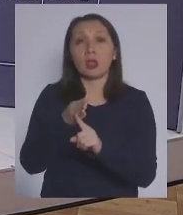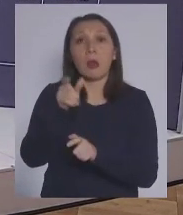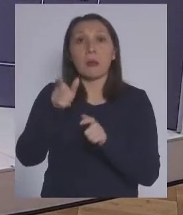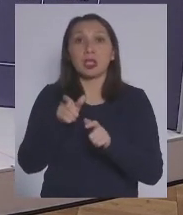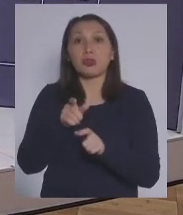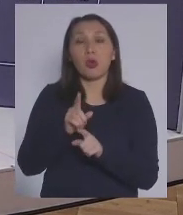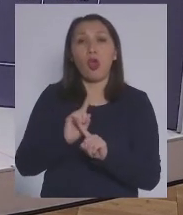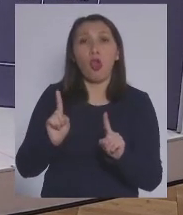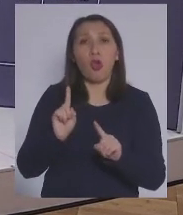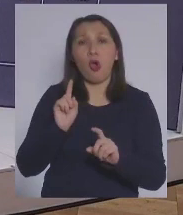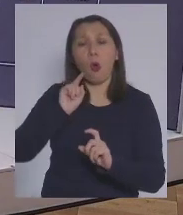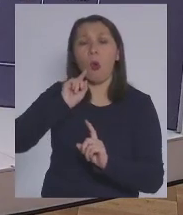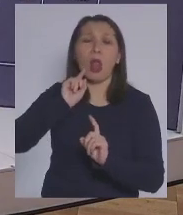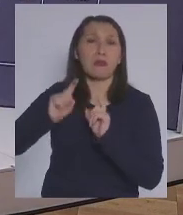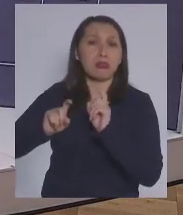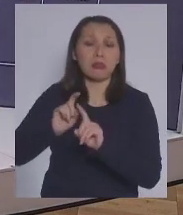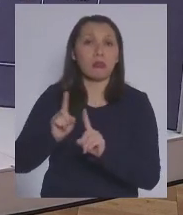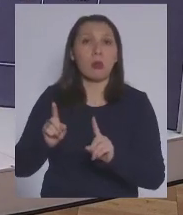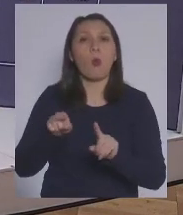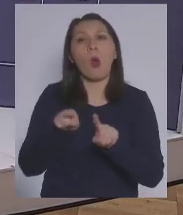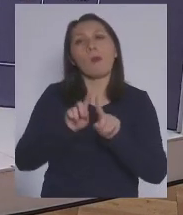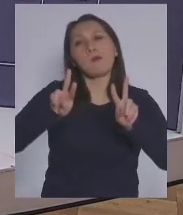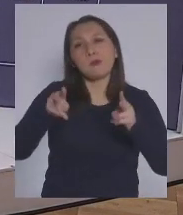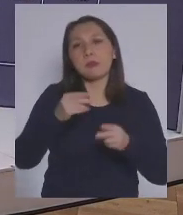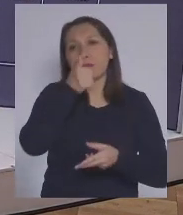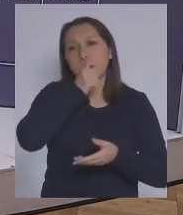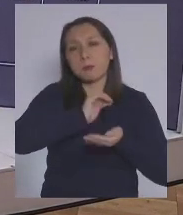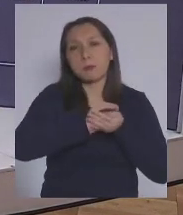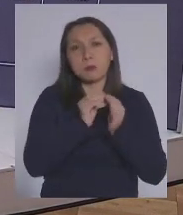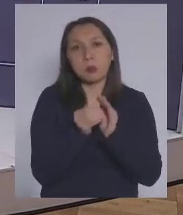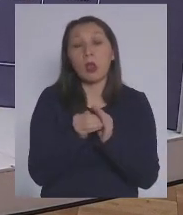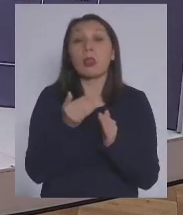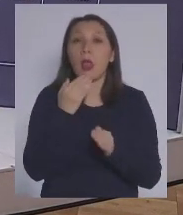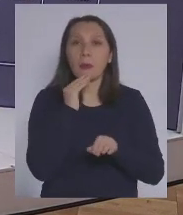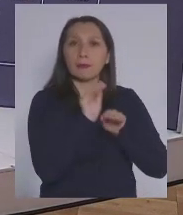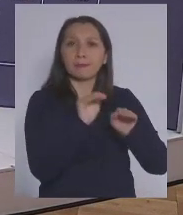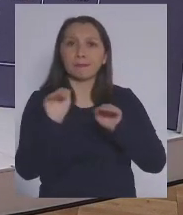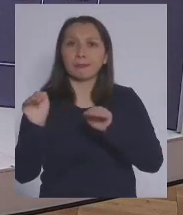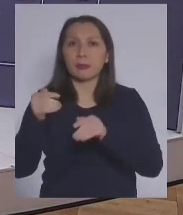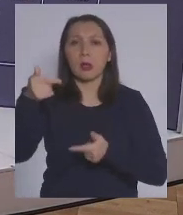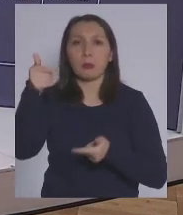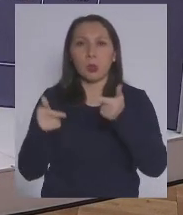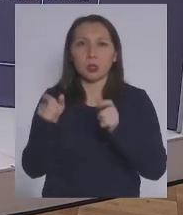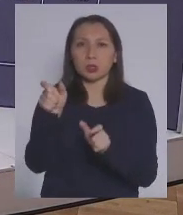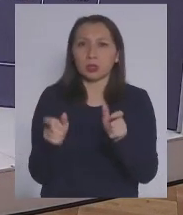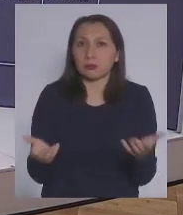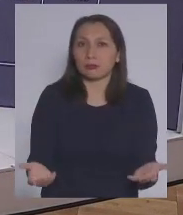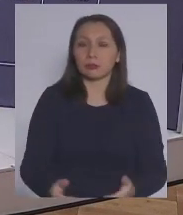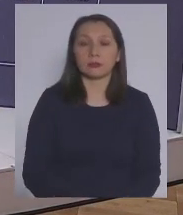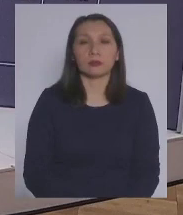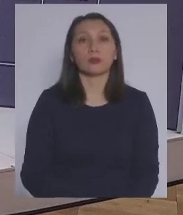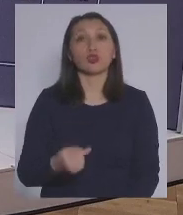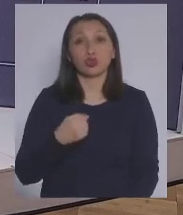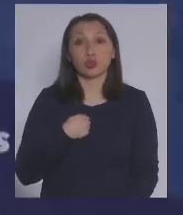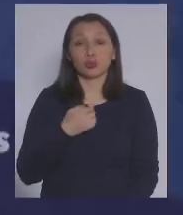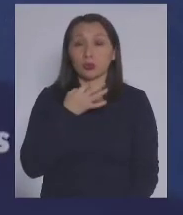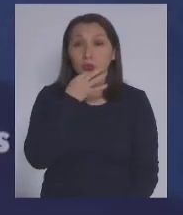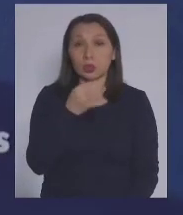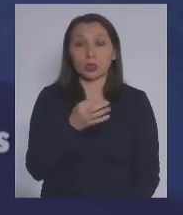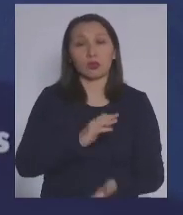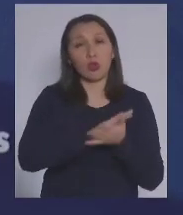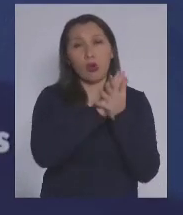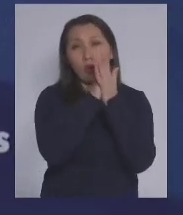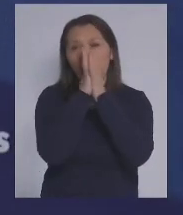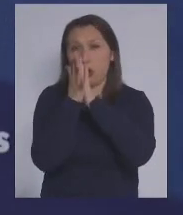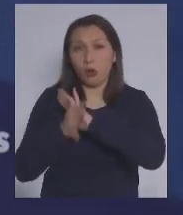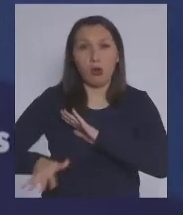cómplices comparte esas declaraciones hace el mismo llamado también a los políticos llamó a toda la